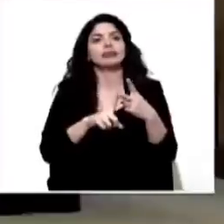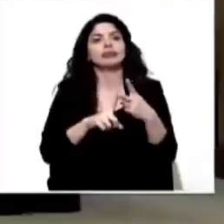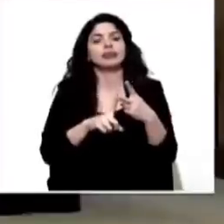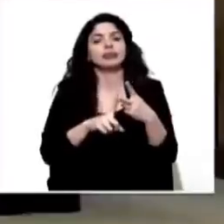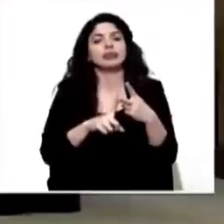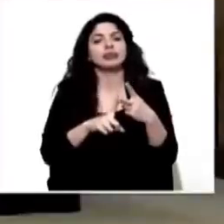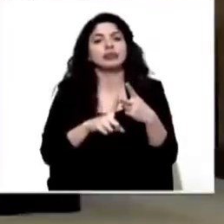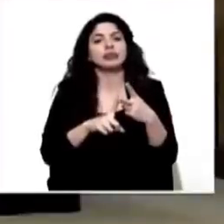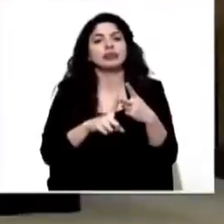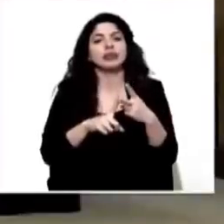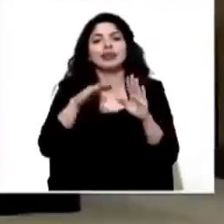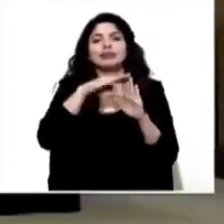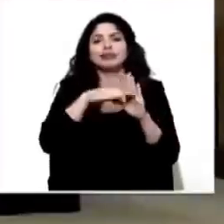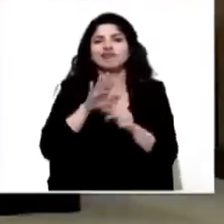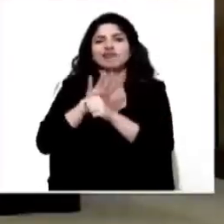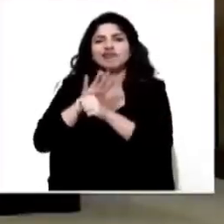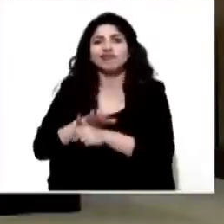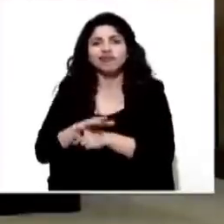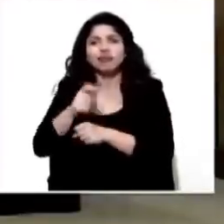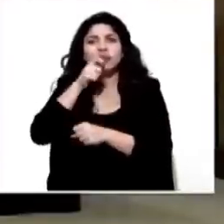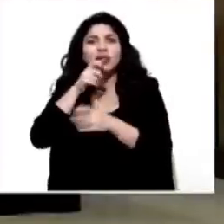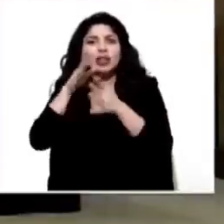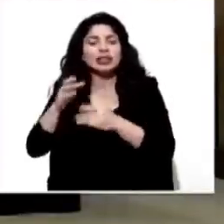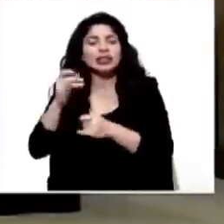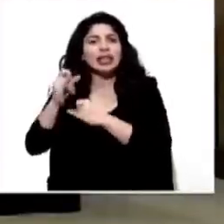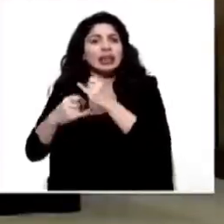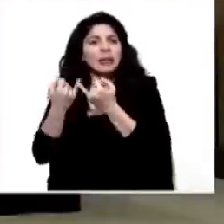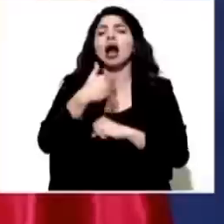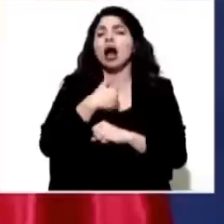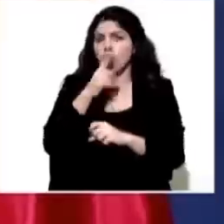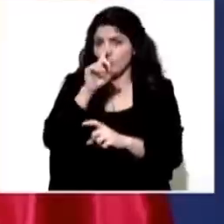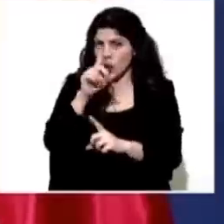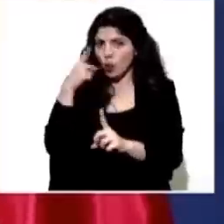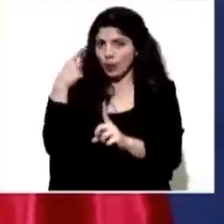de la democracia. Las sanciones tienen una finalidad,